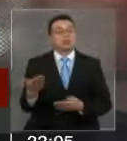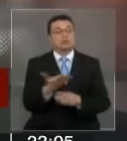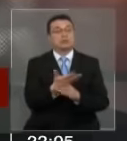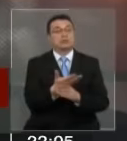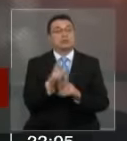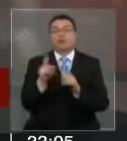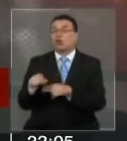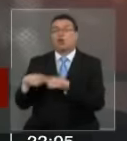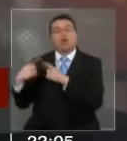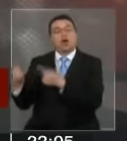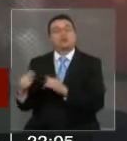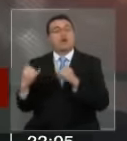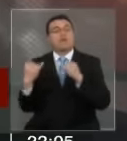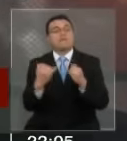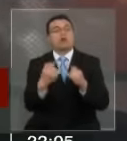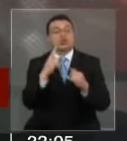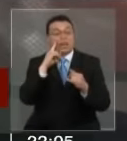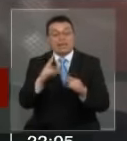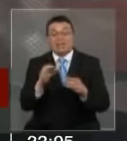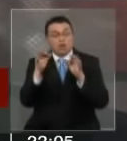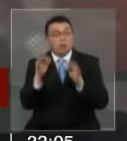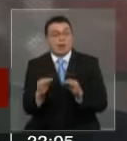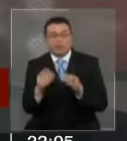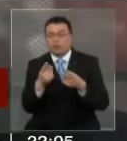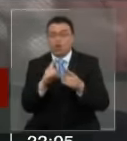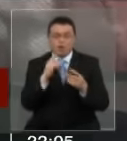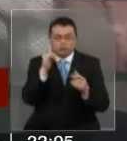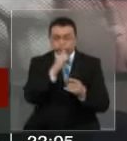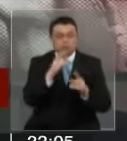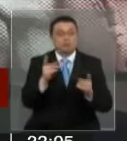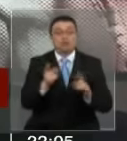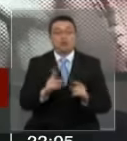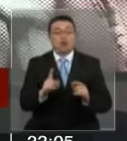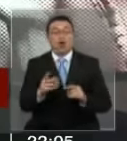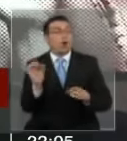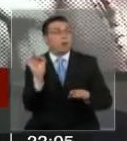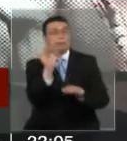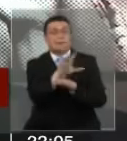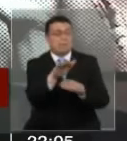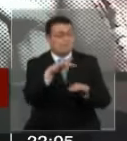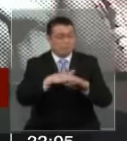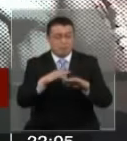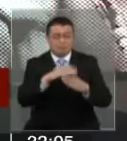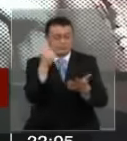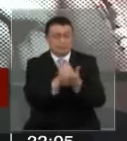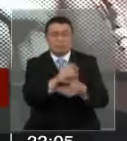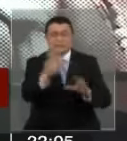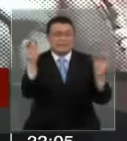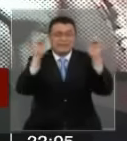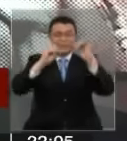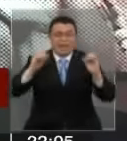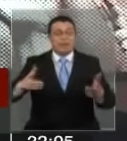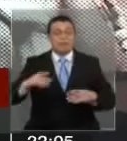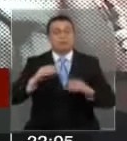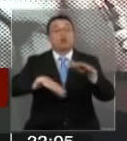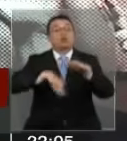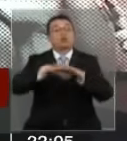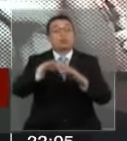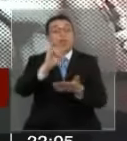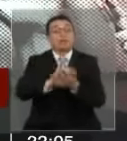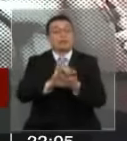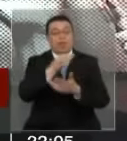haya enviado informes incompletos o haya habido irregularidades. Ni siquiera se molestaron en mandar un papel con un timbre. La superintendencia